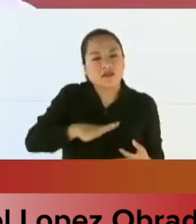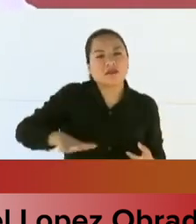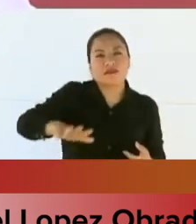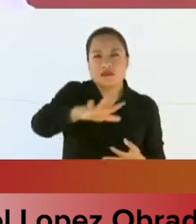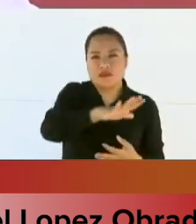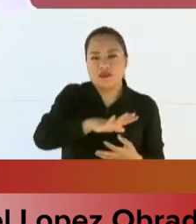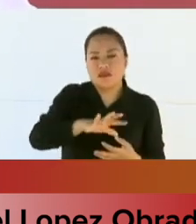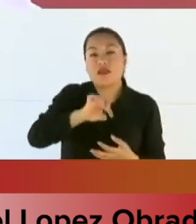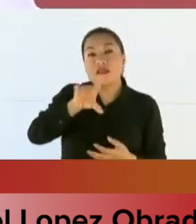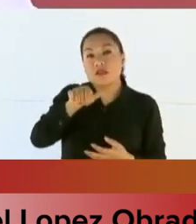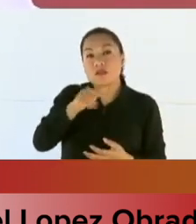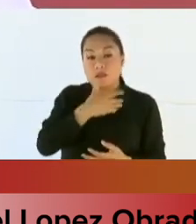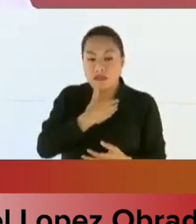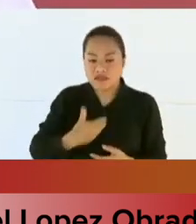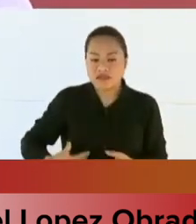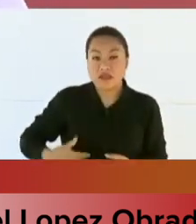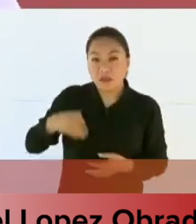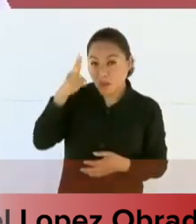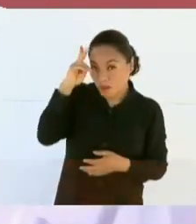estuvo aún más